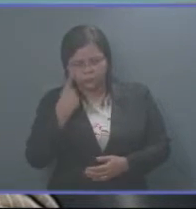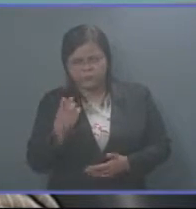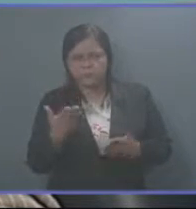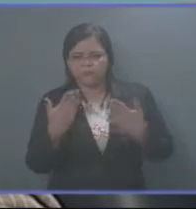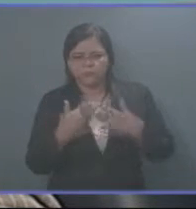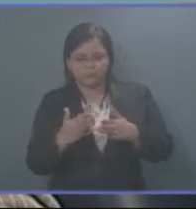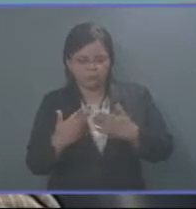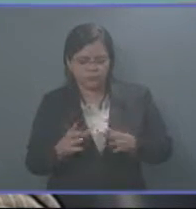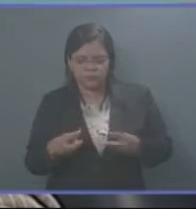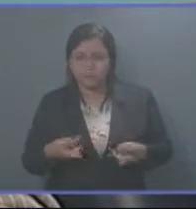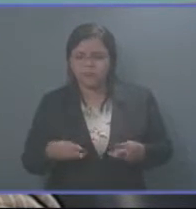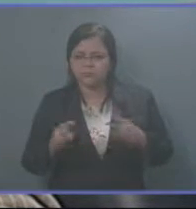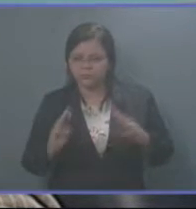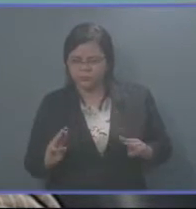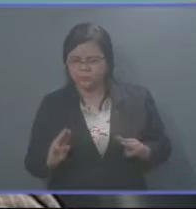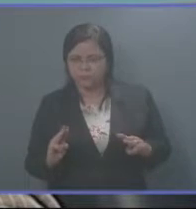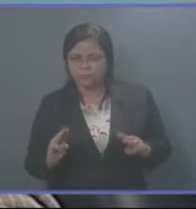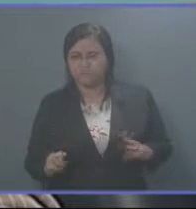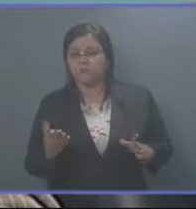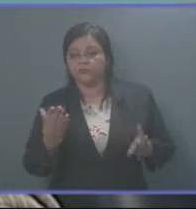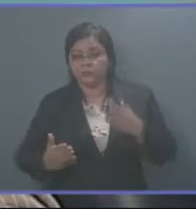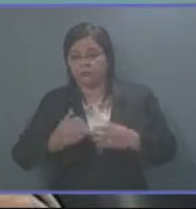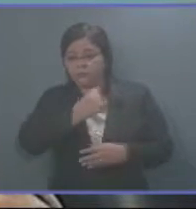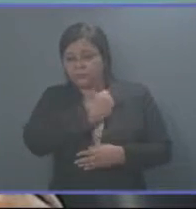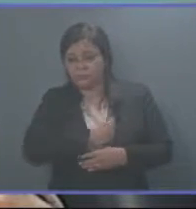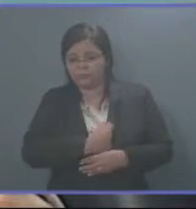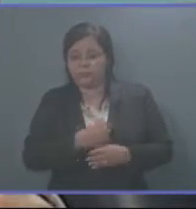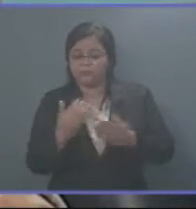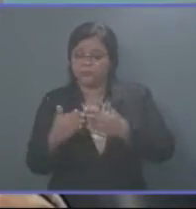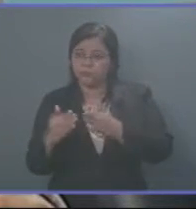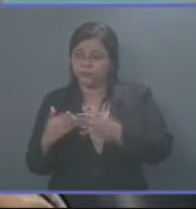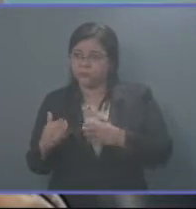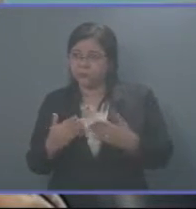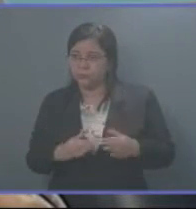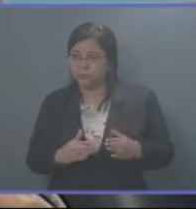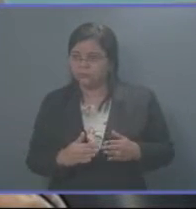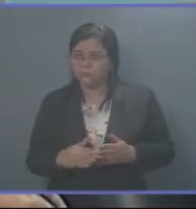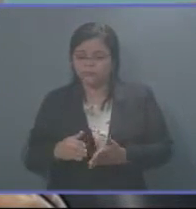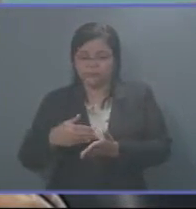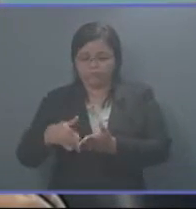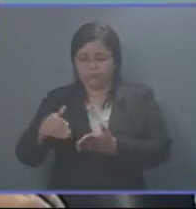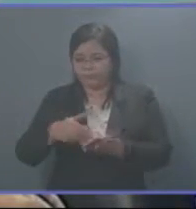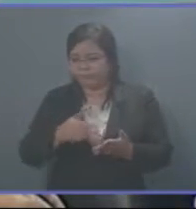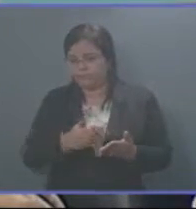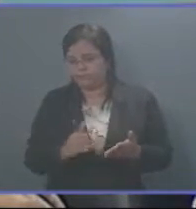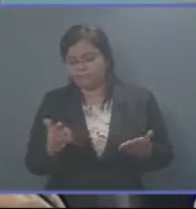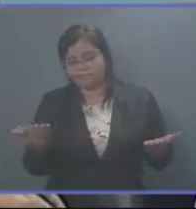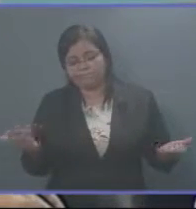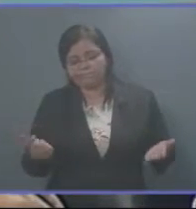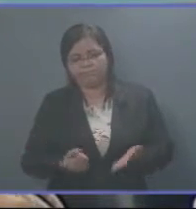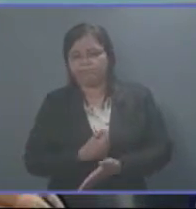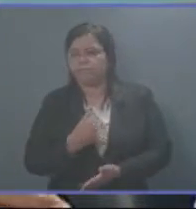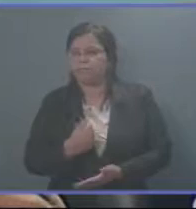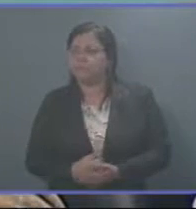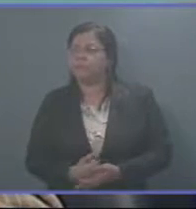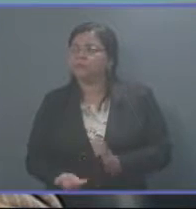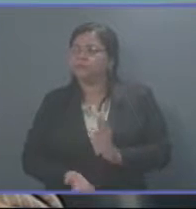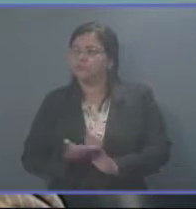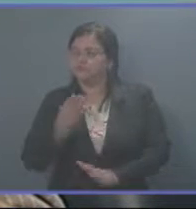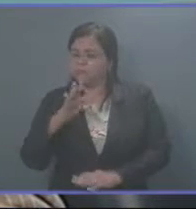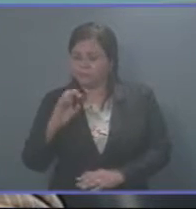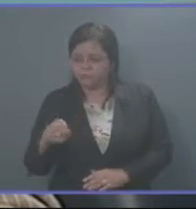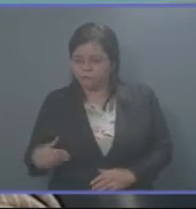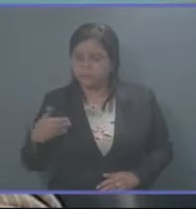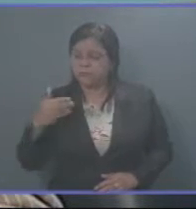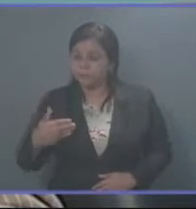medios donde han sido víctimas de los diferentes desalojos. Lamentablemente, más de 40 años de